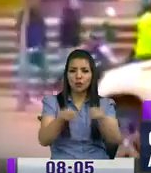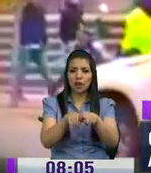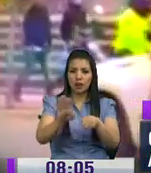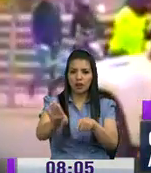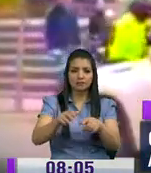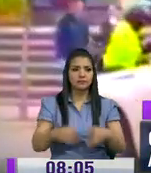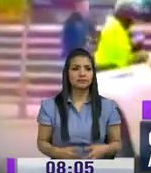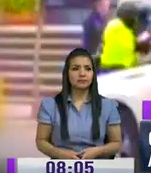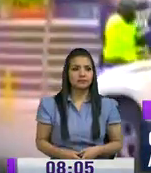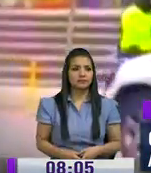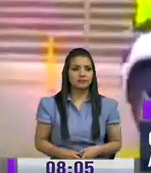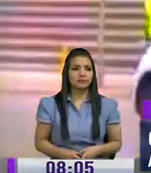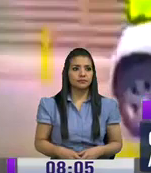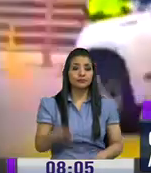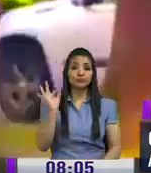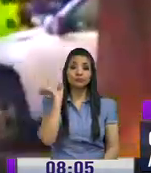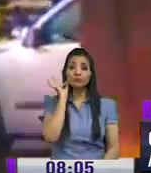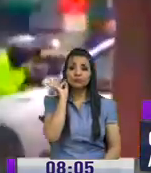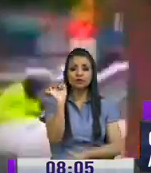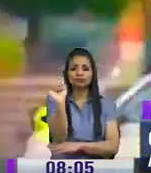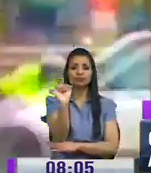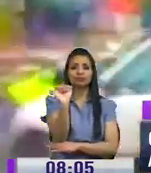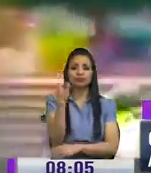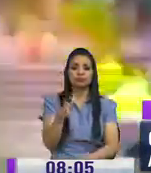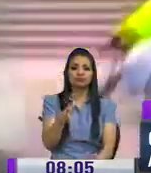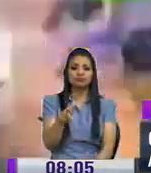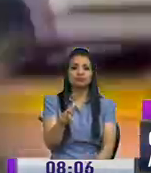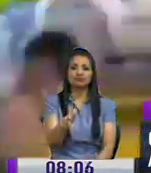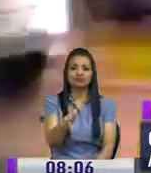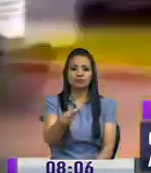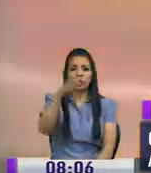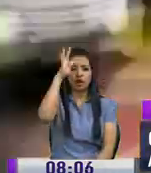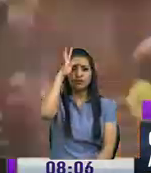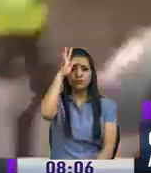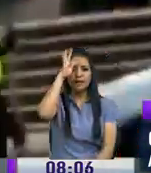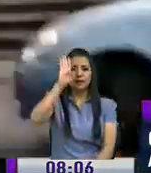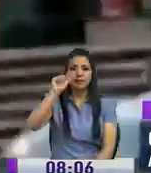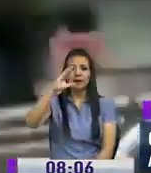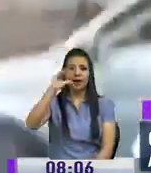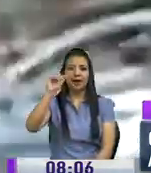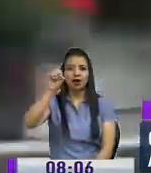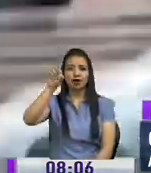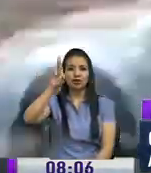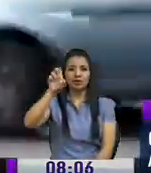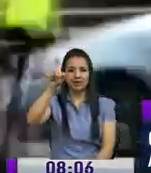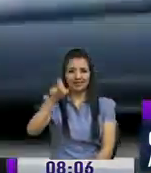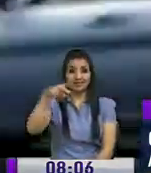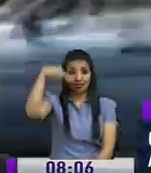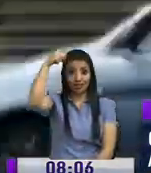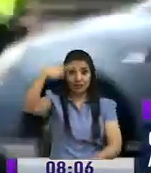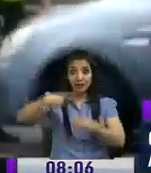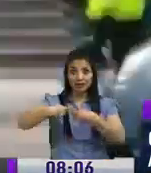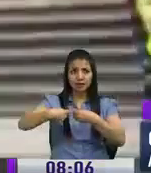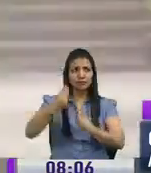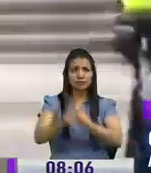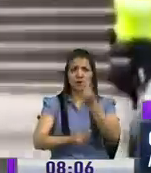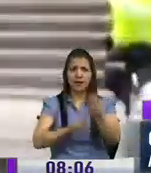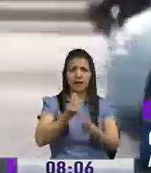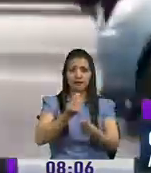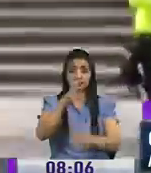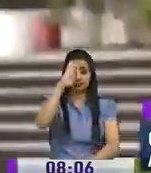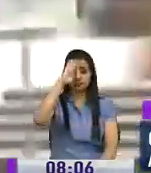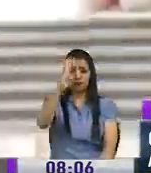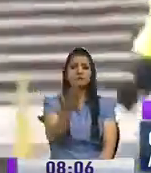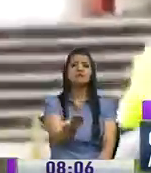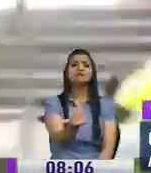Este es el momento en que una conductora que transitaba por el sector del Hospital Vaca Ortiz en el norte de Quito intenta evadir a la gente que solicitaba